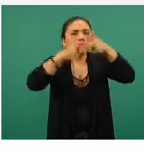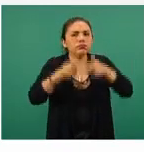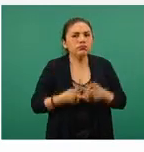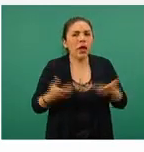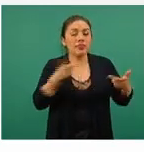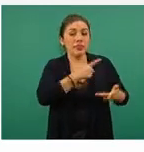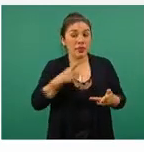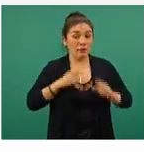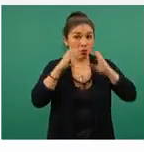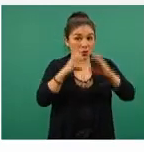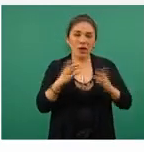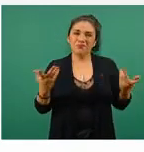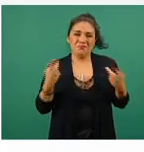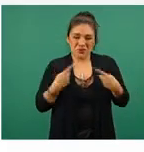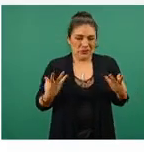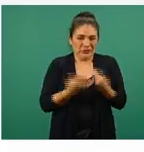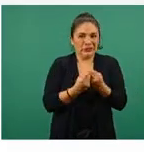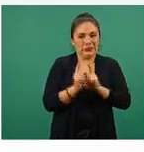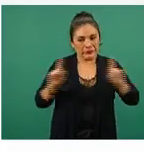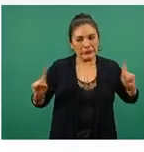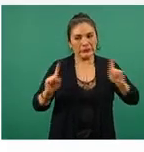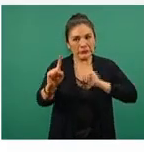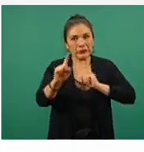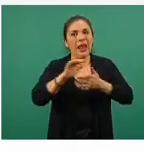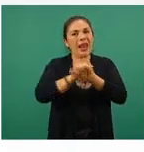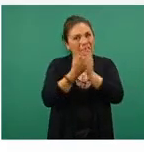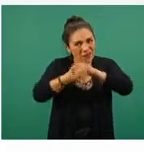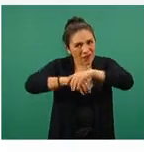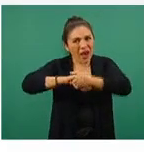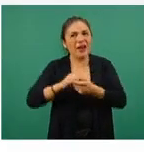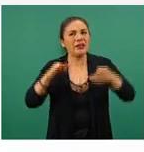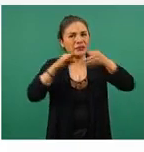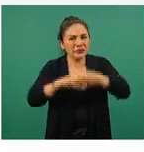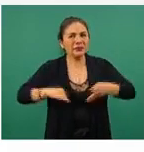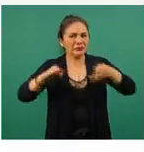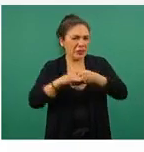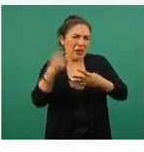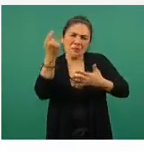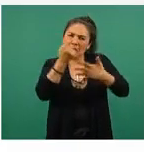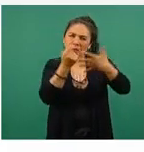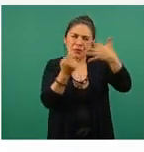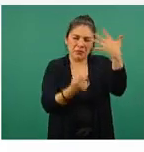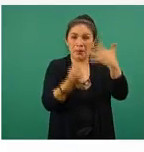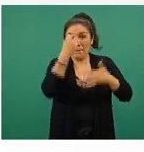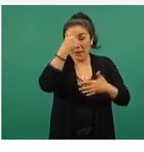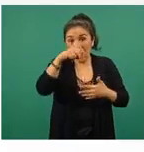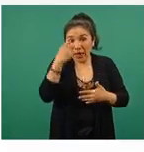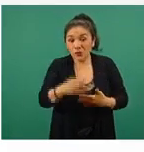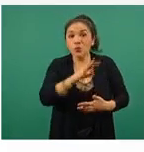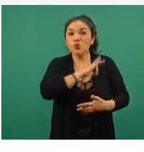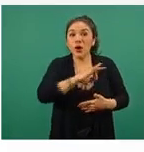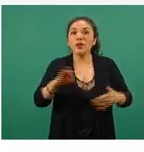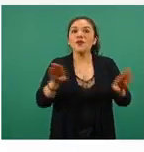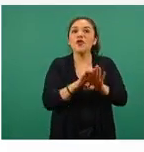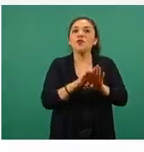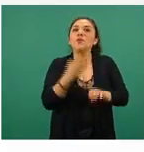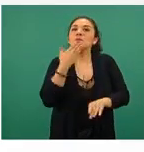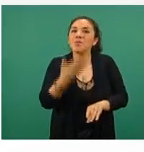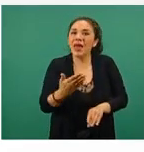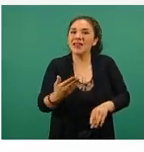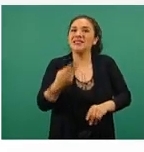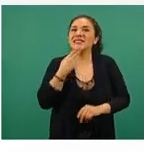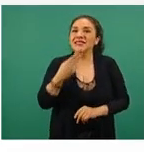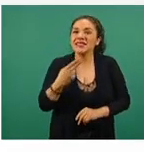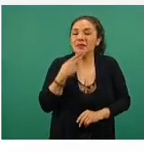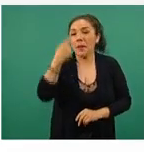de mantener una distancia, lavarte tus manos con jabón, todas esas acciones para que fuera de una manera práctica,